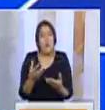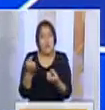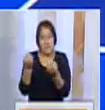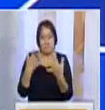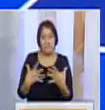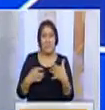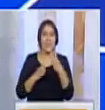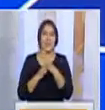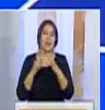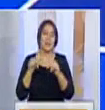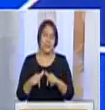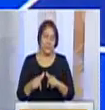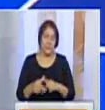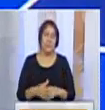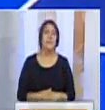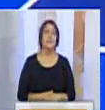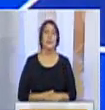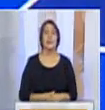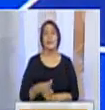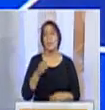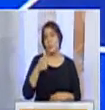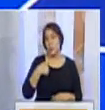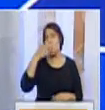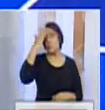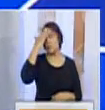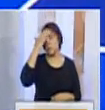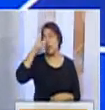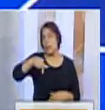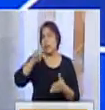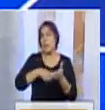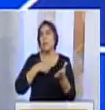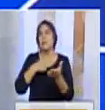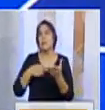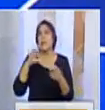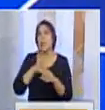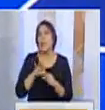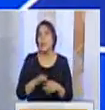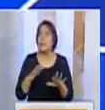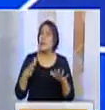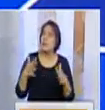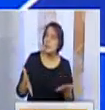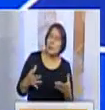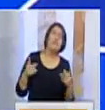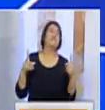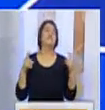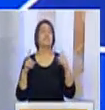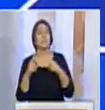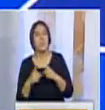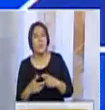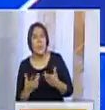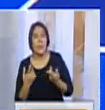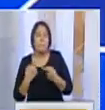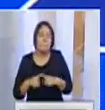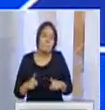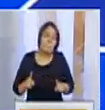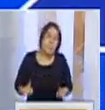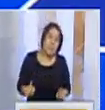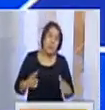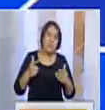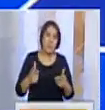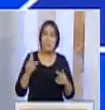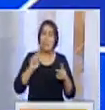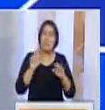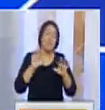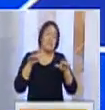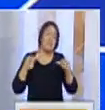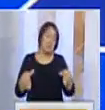en el tribunal. Sé que ha sido una elección, digamos, bastante compleja, pero eso no nos ha desanimado,